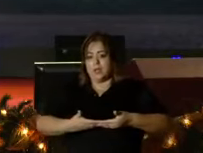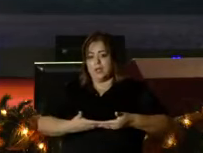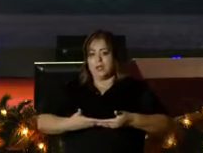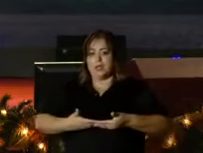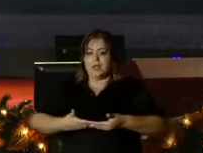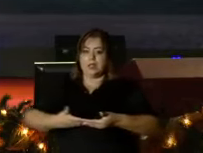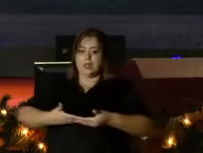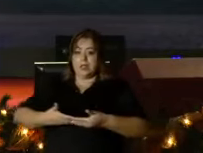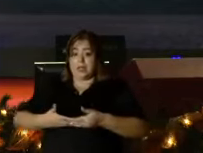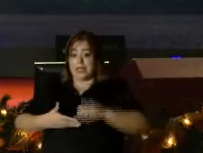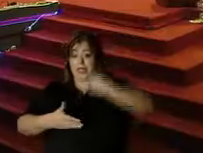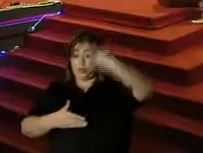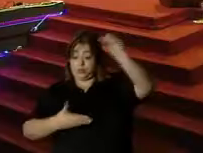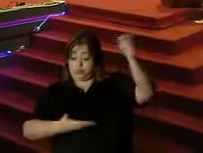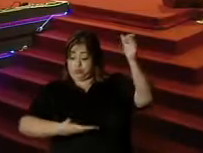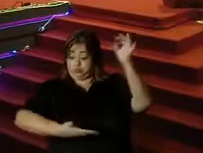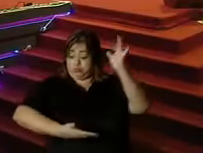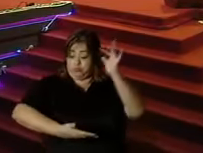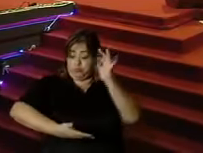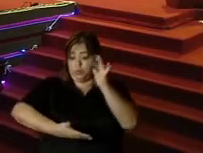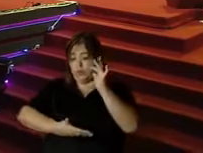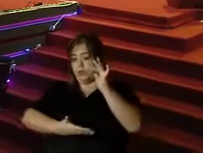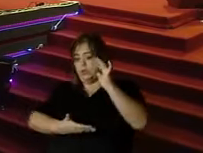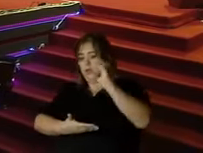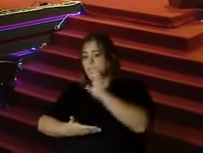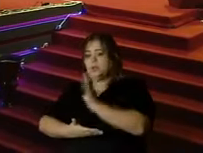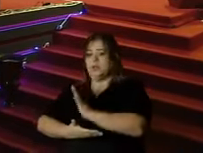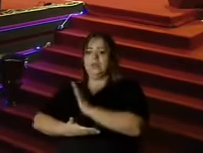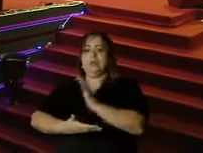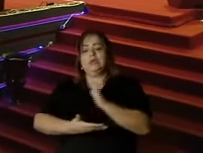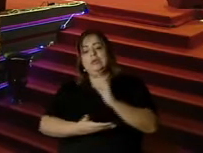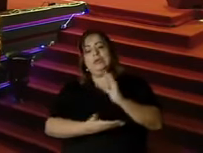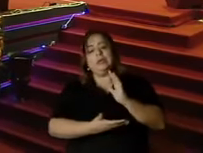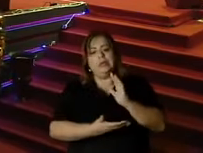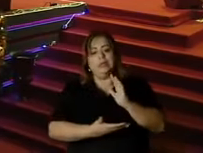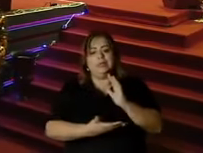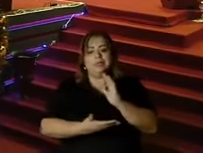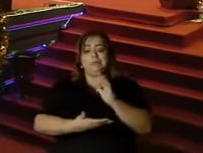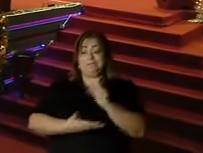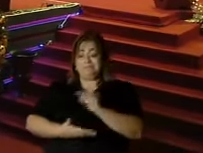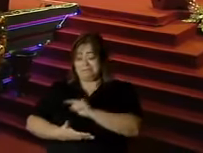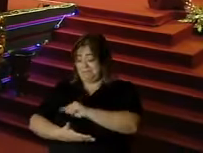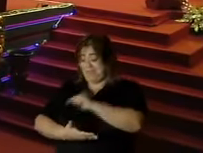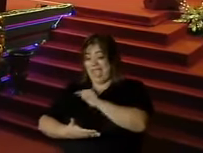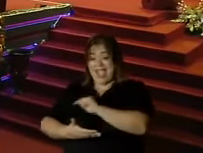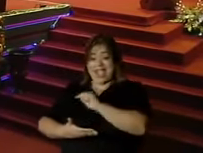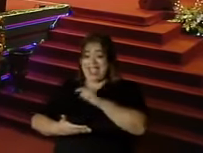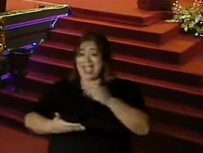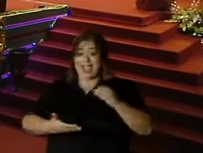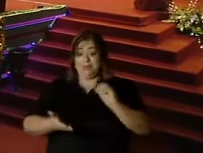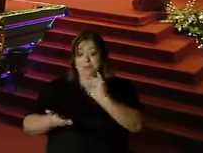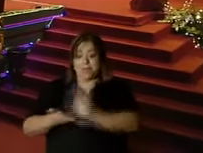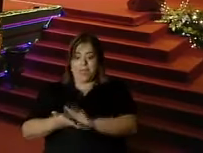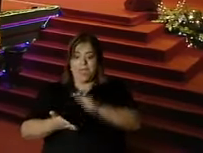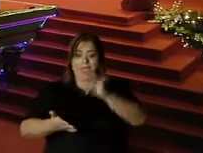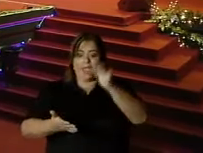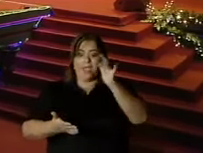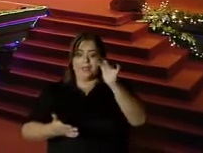cubierto de sol. No hay mayor riqueza que